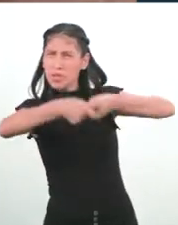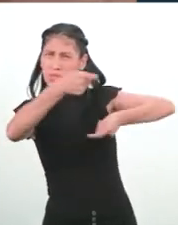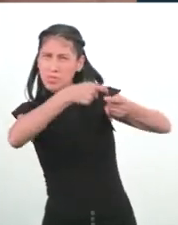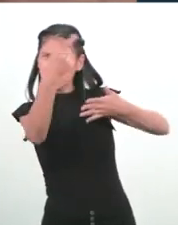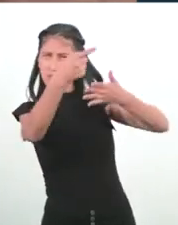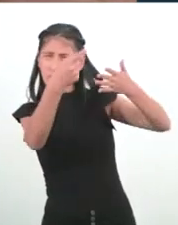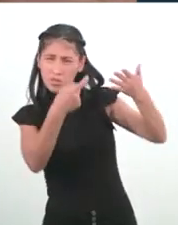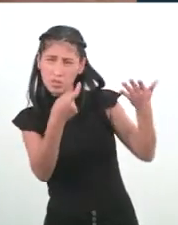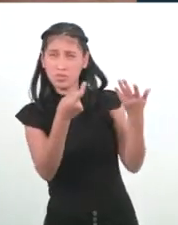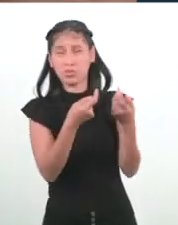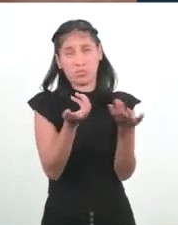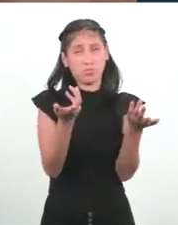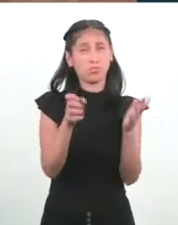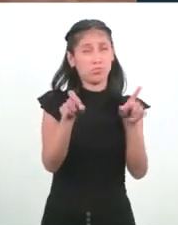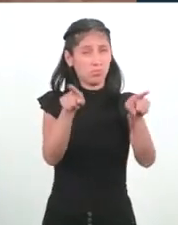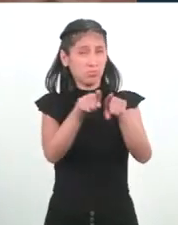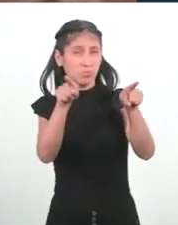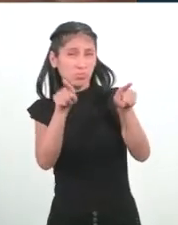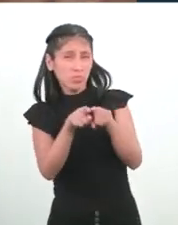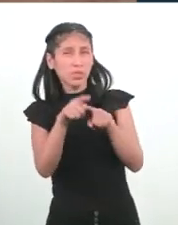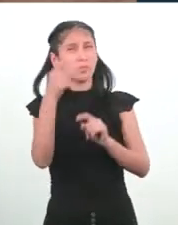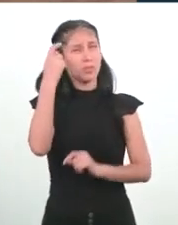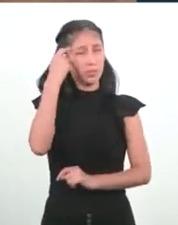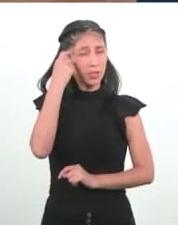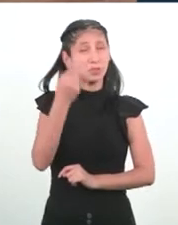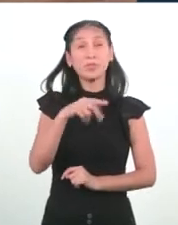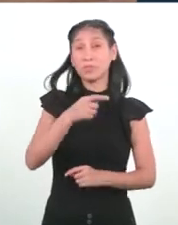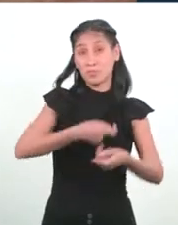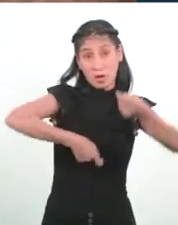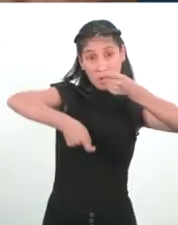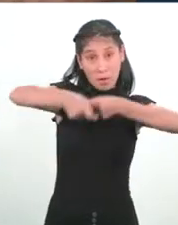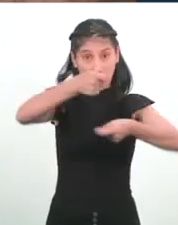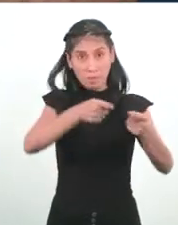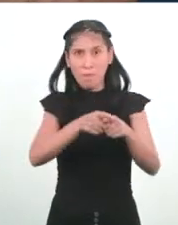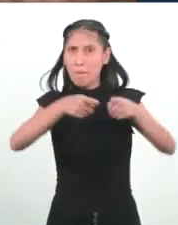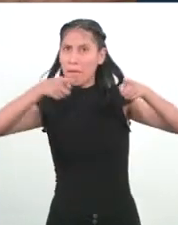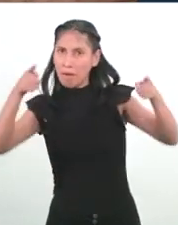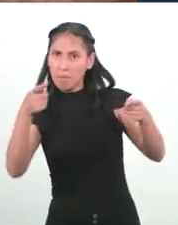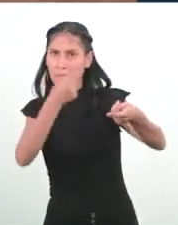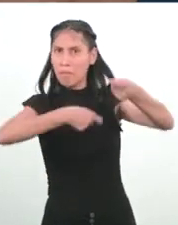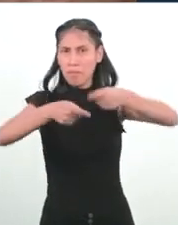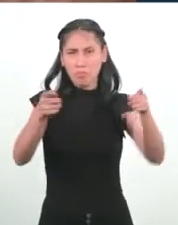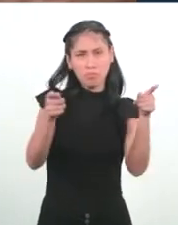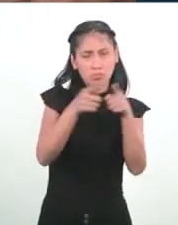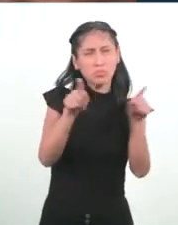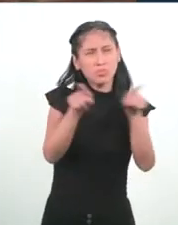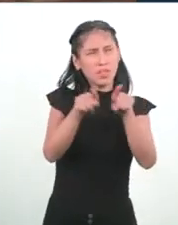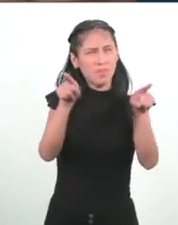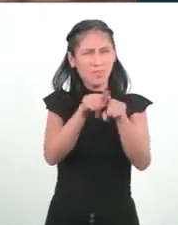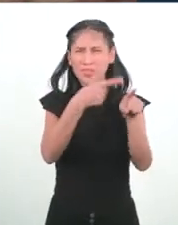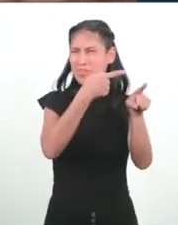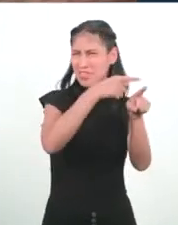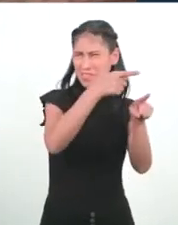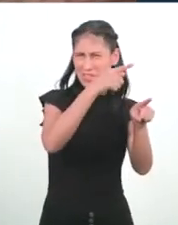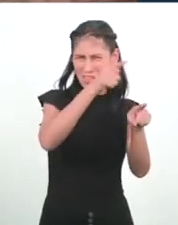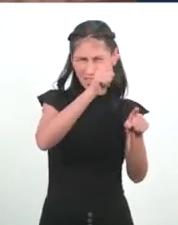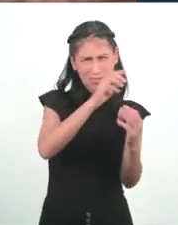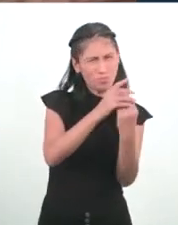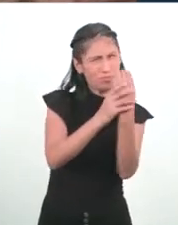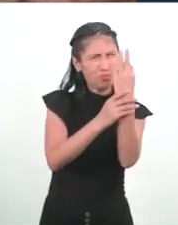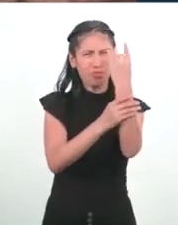puede generar también negocios, emprendimientos de pequeño a grande y también tenemos el ají y todos